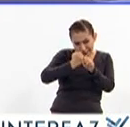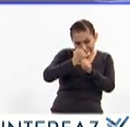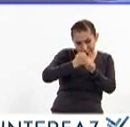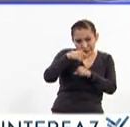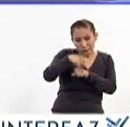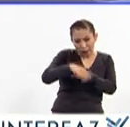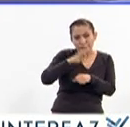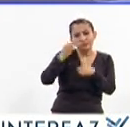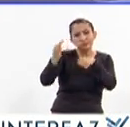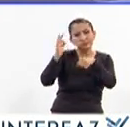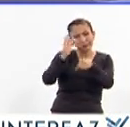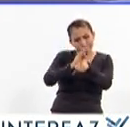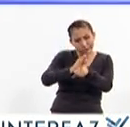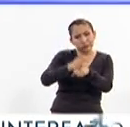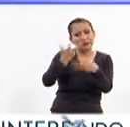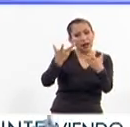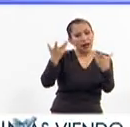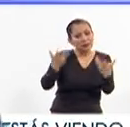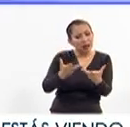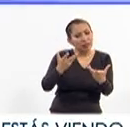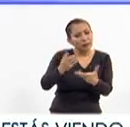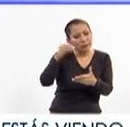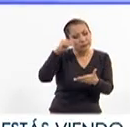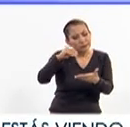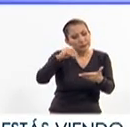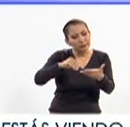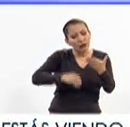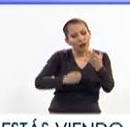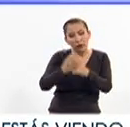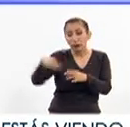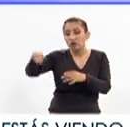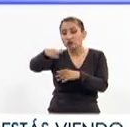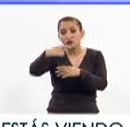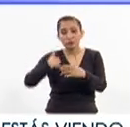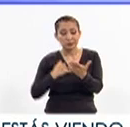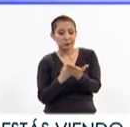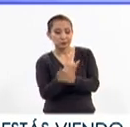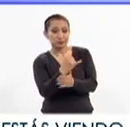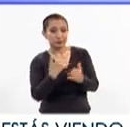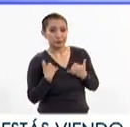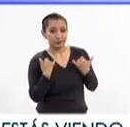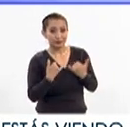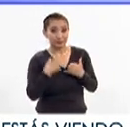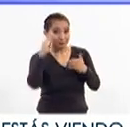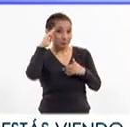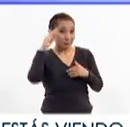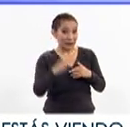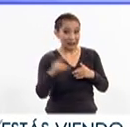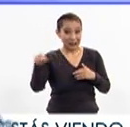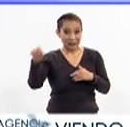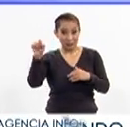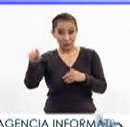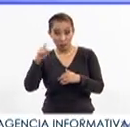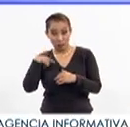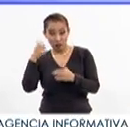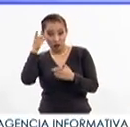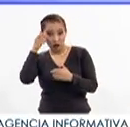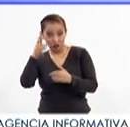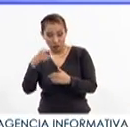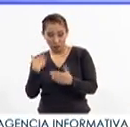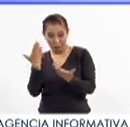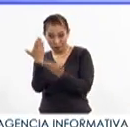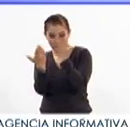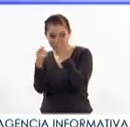estamos fortaleciendo y estamos generando nuevos tomadores de decisión, desde la maestría y la parte de doctorado,